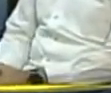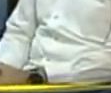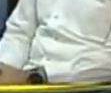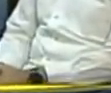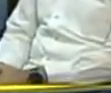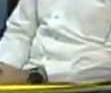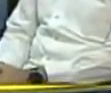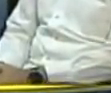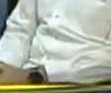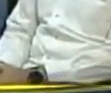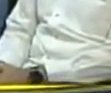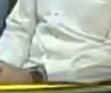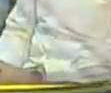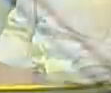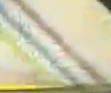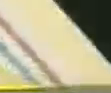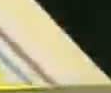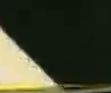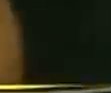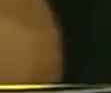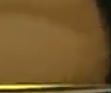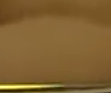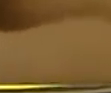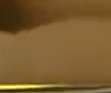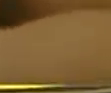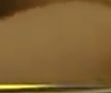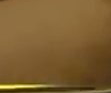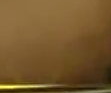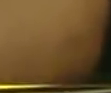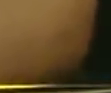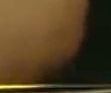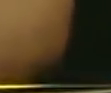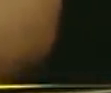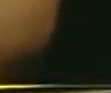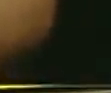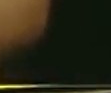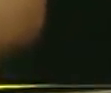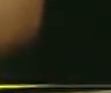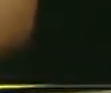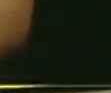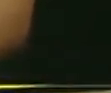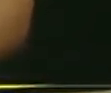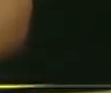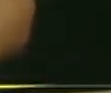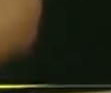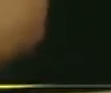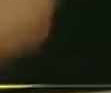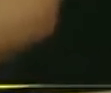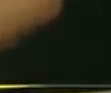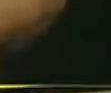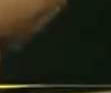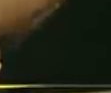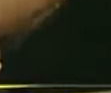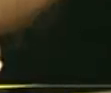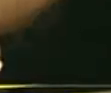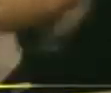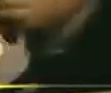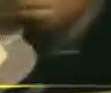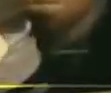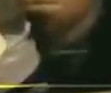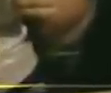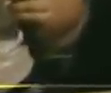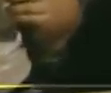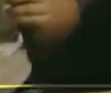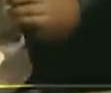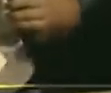hacía referencia, en esta política de la petroinmobiliaria, que es también un novedoso esquema, modelo, que está